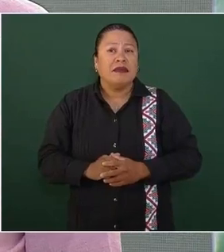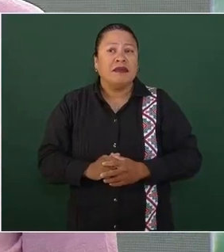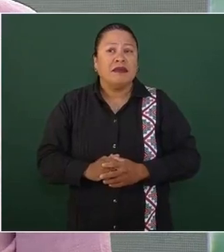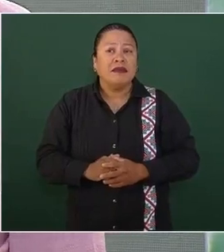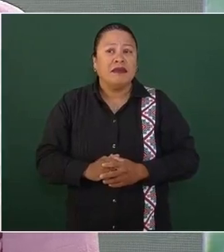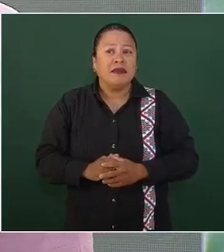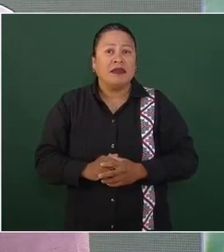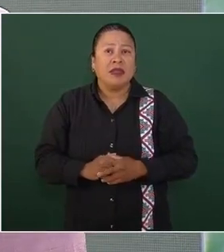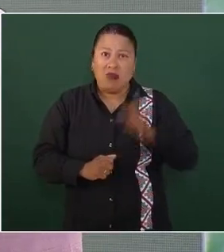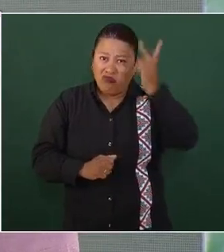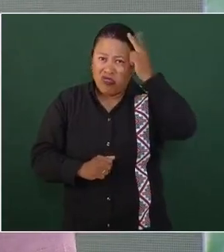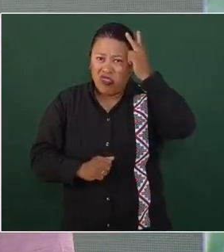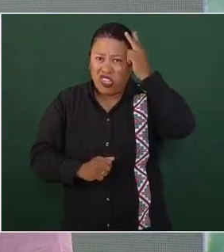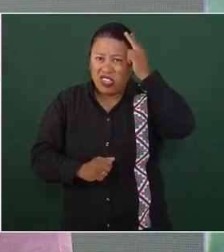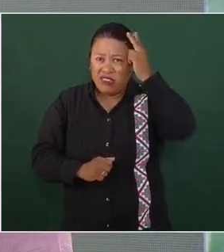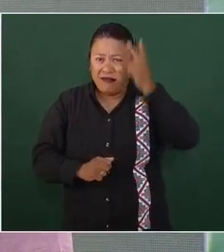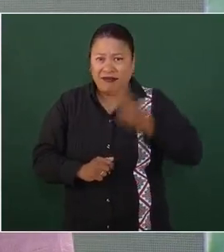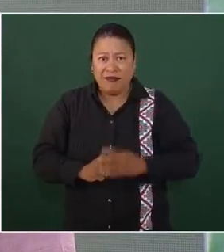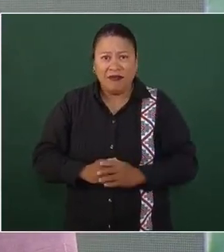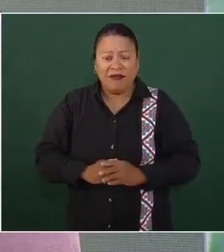Porfirio Díaz